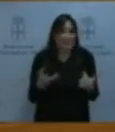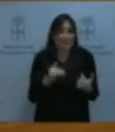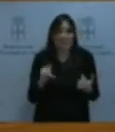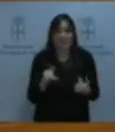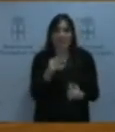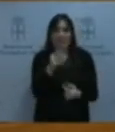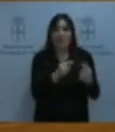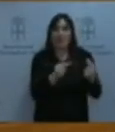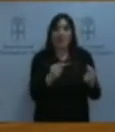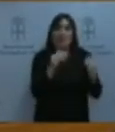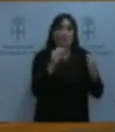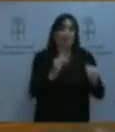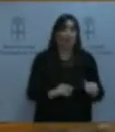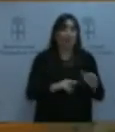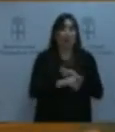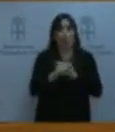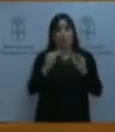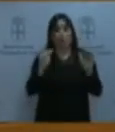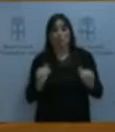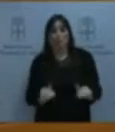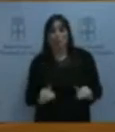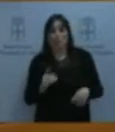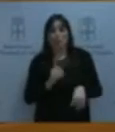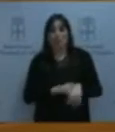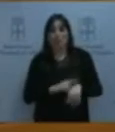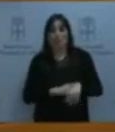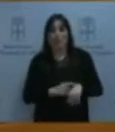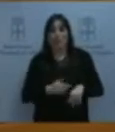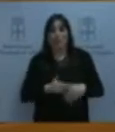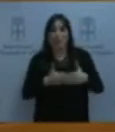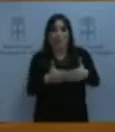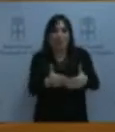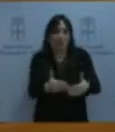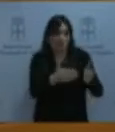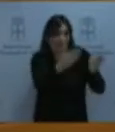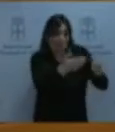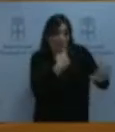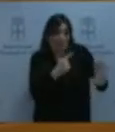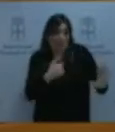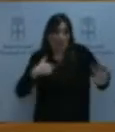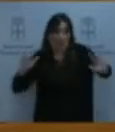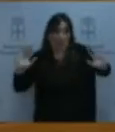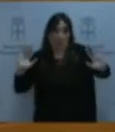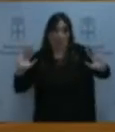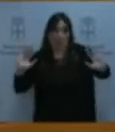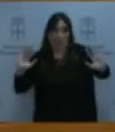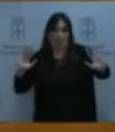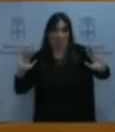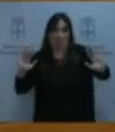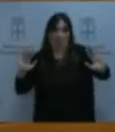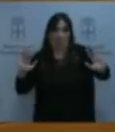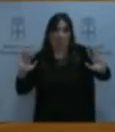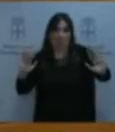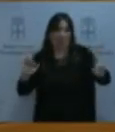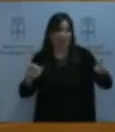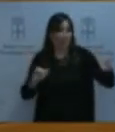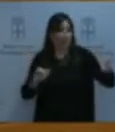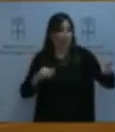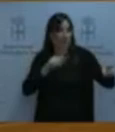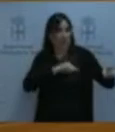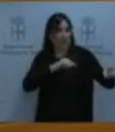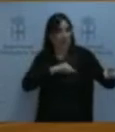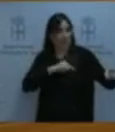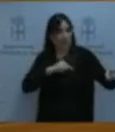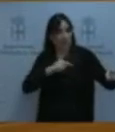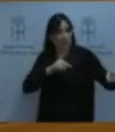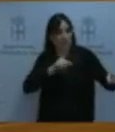más tiempo, más dilación. Esas son palabras suyas, no son mías. ¿Qué pasa? ¿Tiene usted mala conciencia? Porque eso debería usted